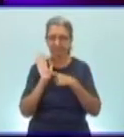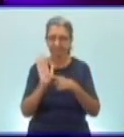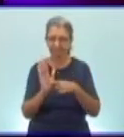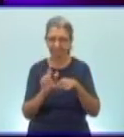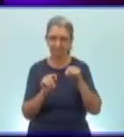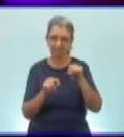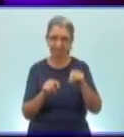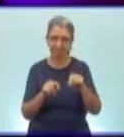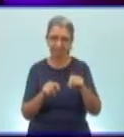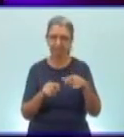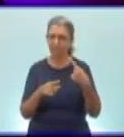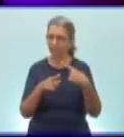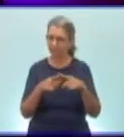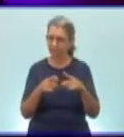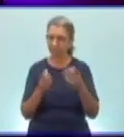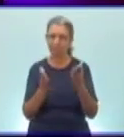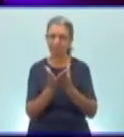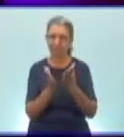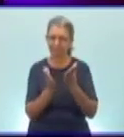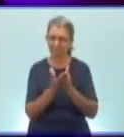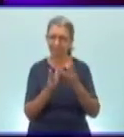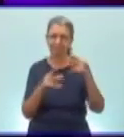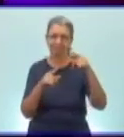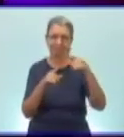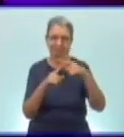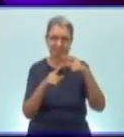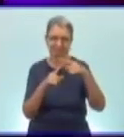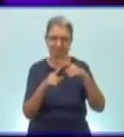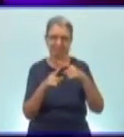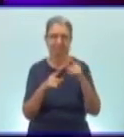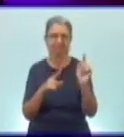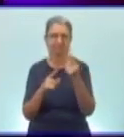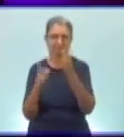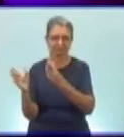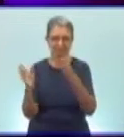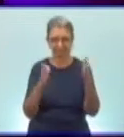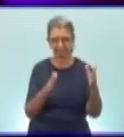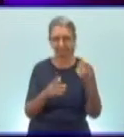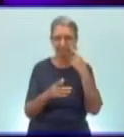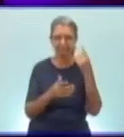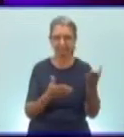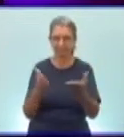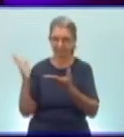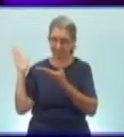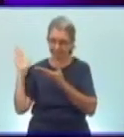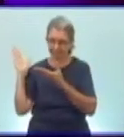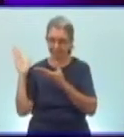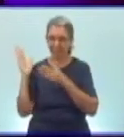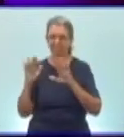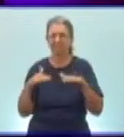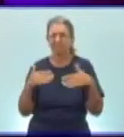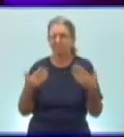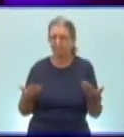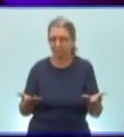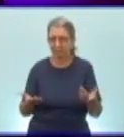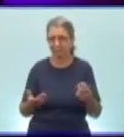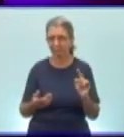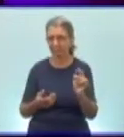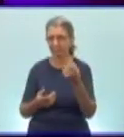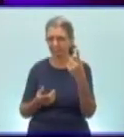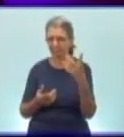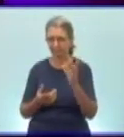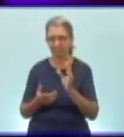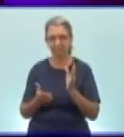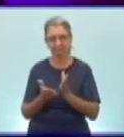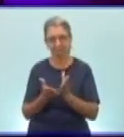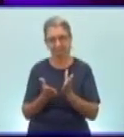propongo también otros estudios independientes o una primera parte de estudios independientes. Veamos en la diapositiva cuáles son estos primeros estudios que vamos a estar